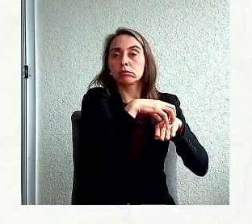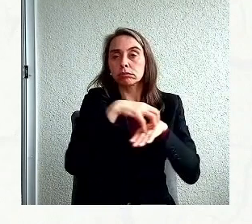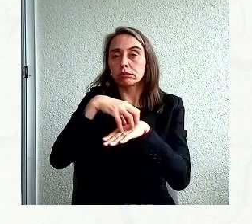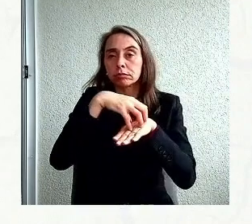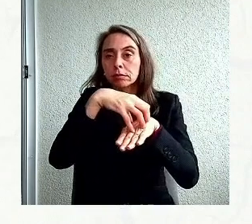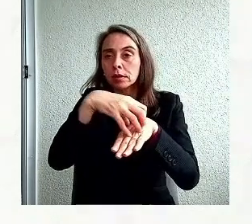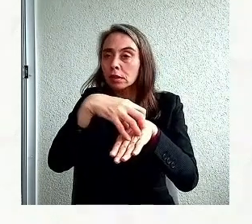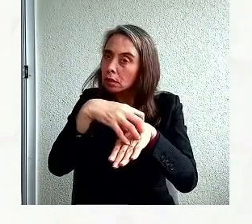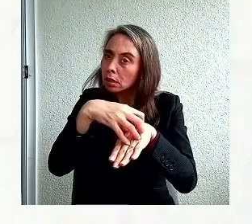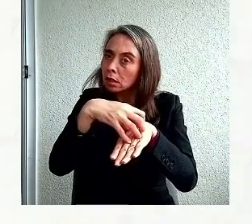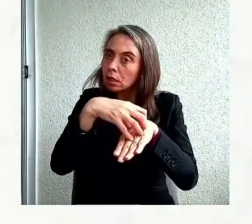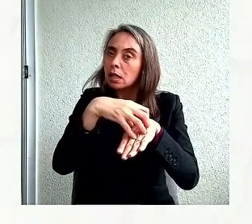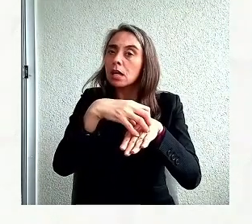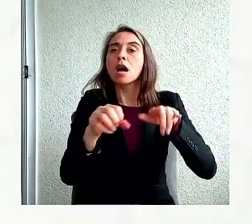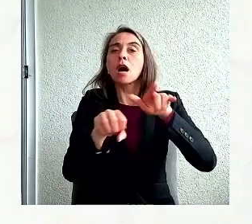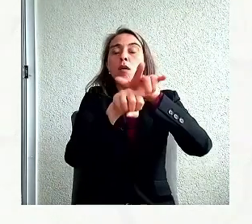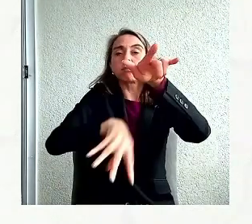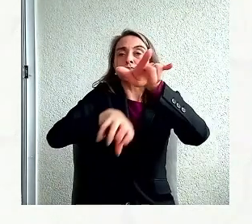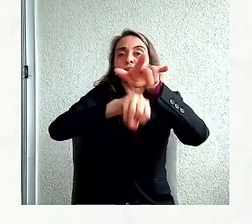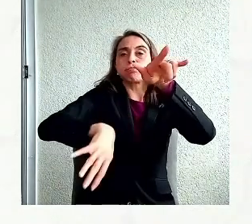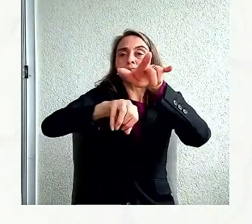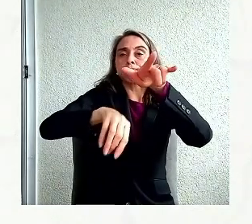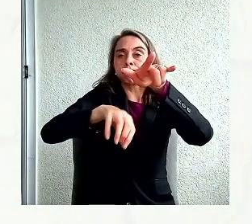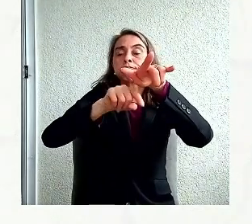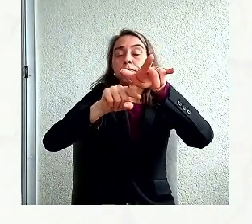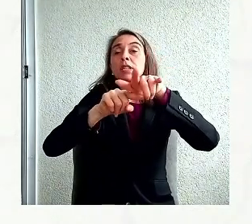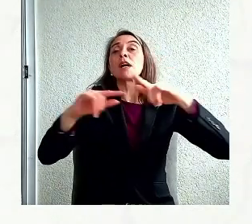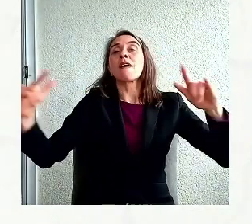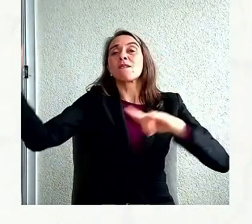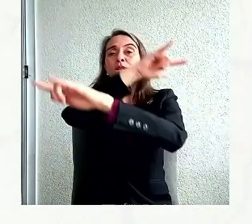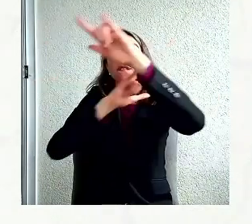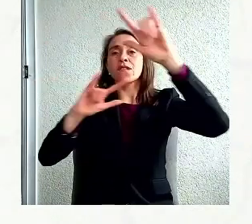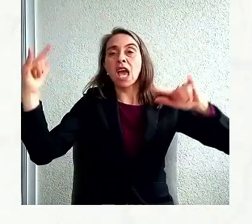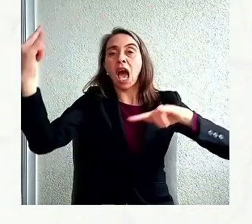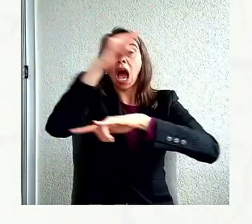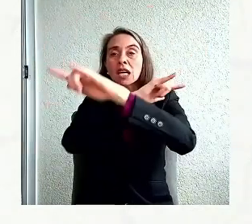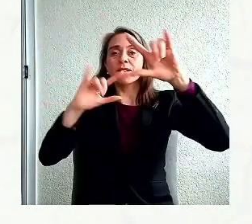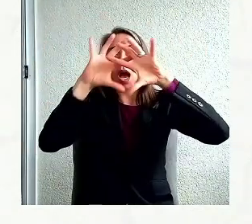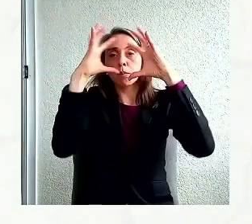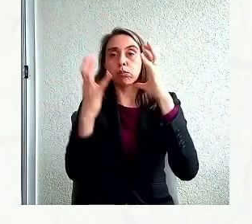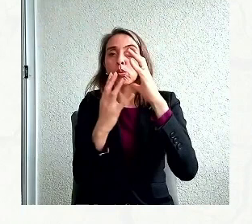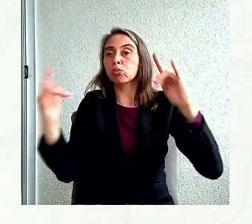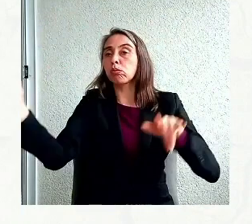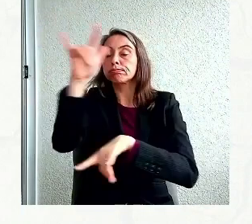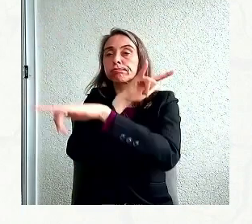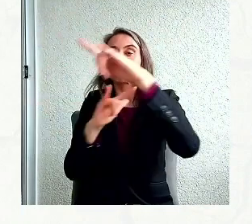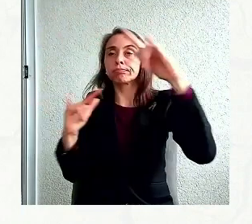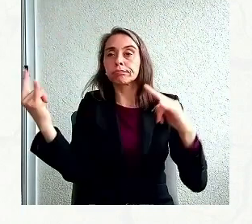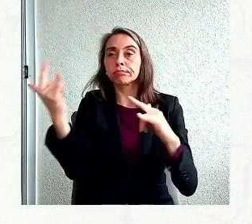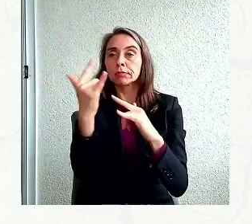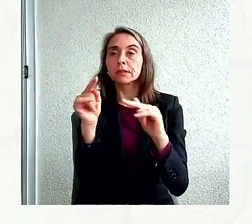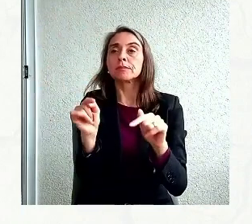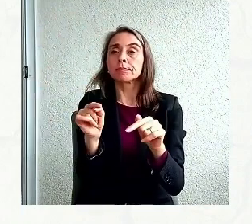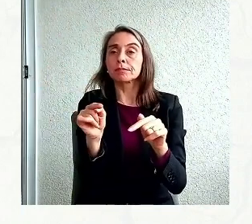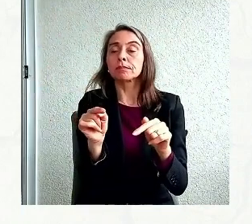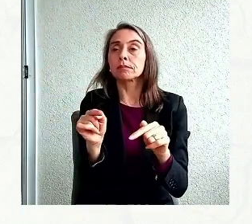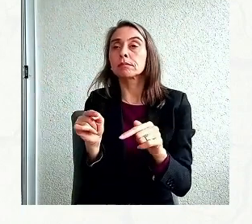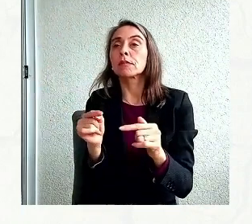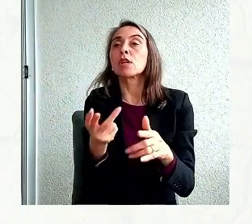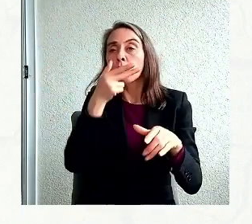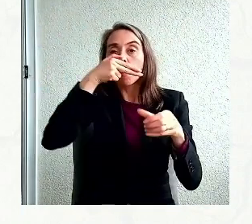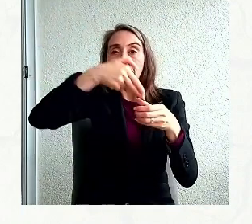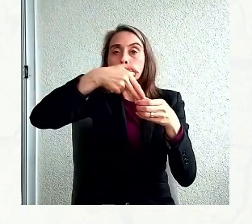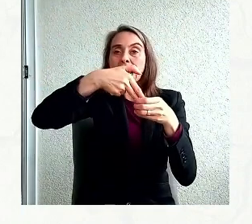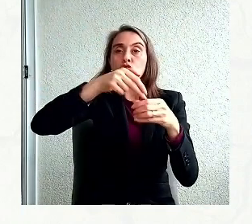viajes aéreos que van a seguir funcionando y son de alta intensidad. Entonces, estos son soluciones que van a tener que